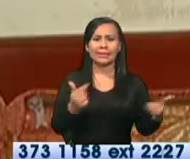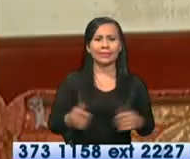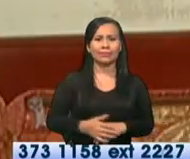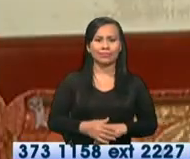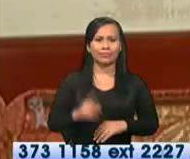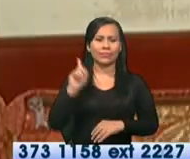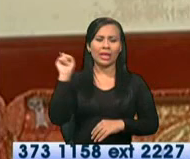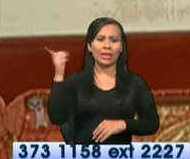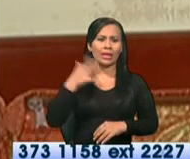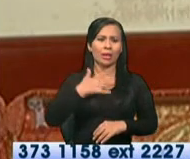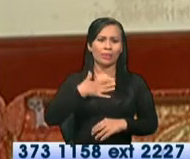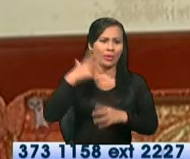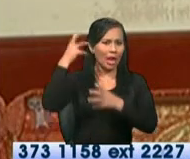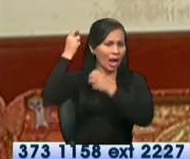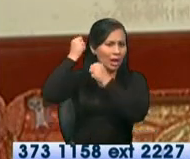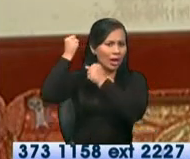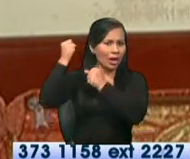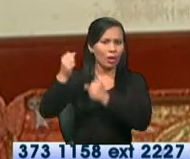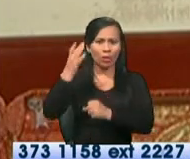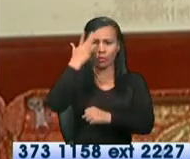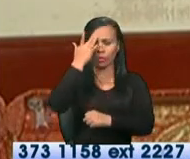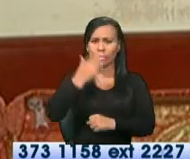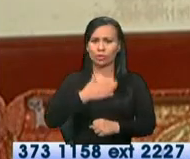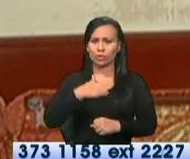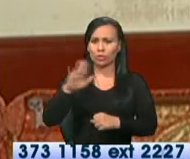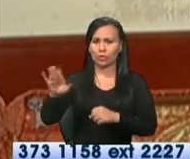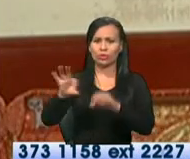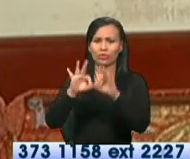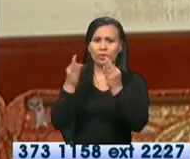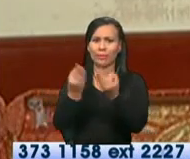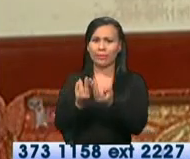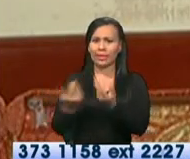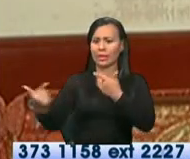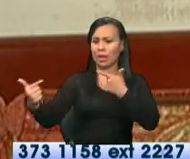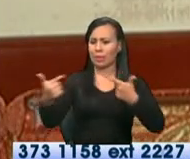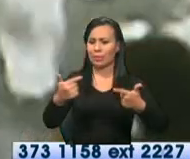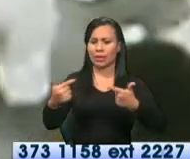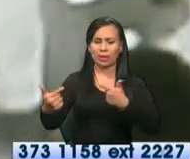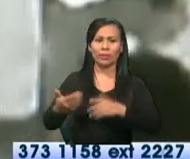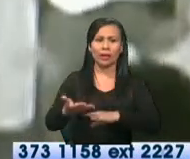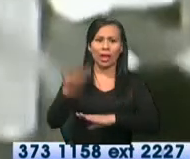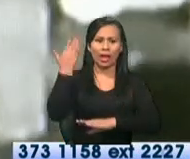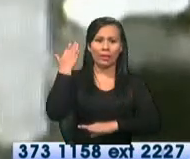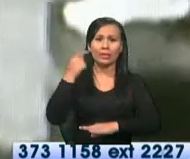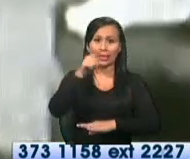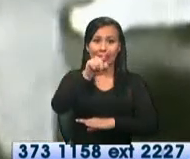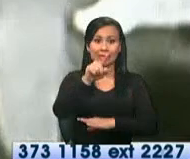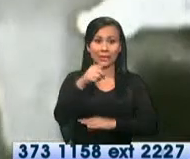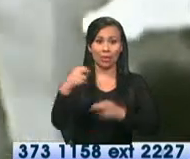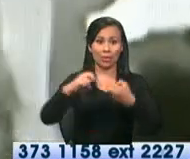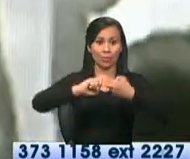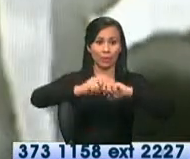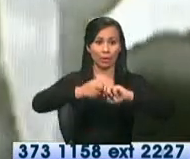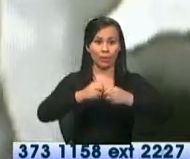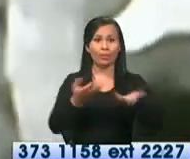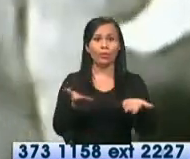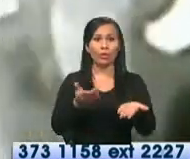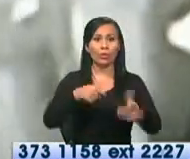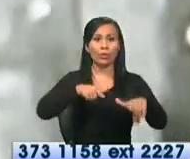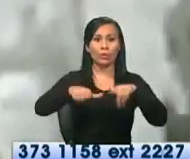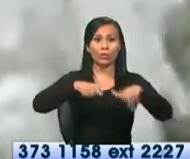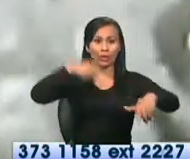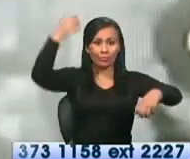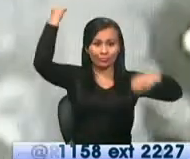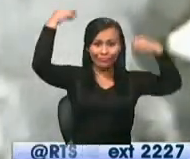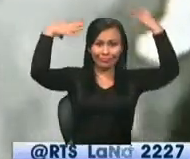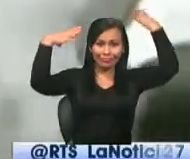agredió porque con la familia de ella ya hemos tenido una riña tiempo atrás. Este ataque se registró en un centro de diversión